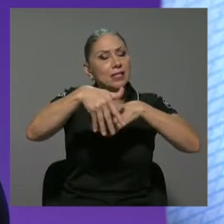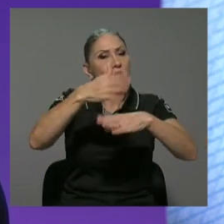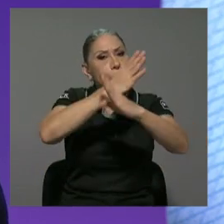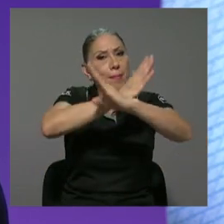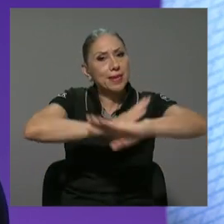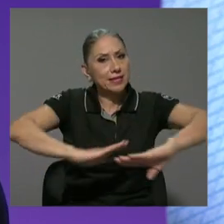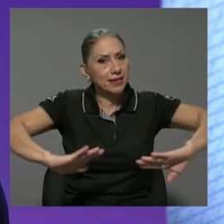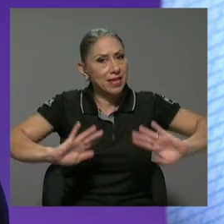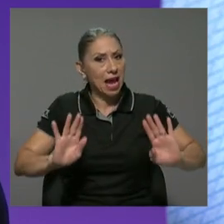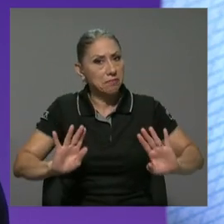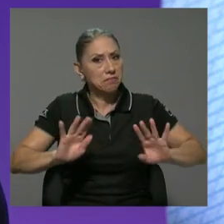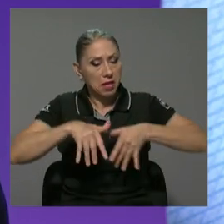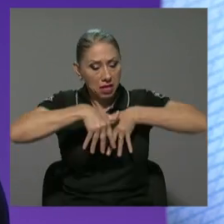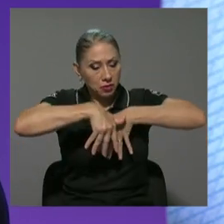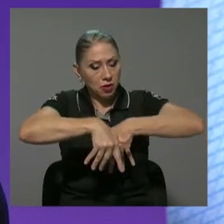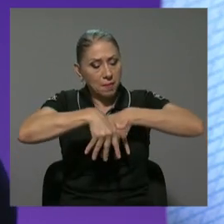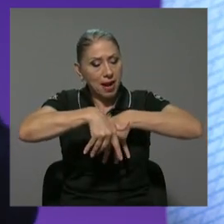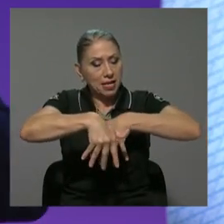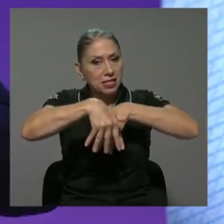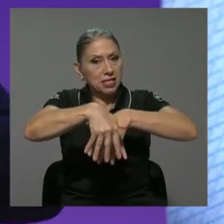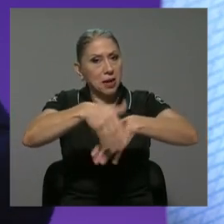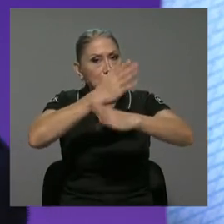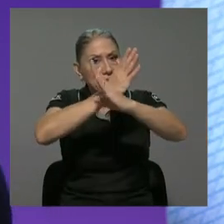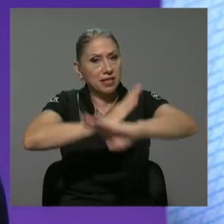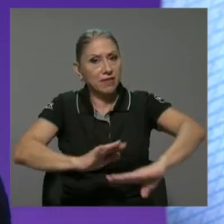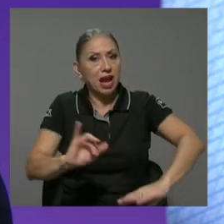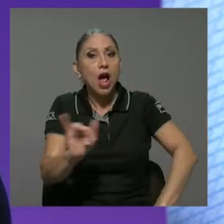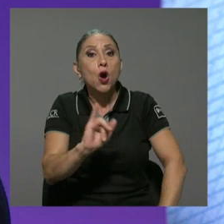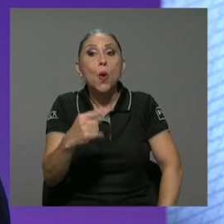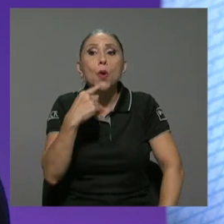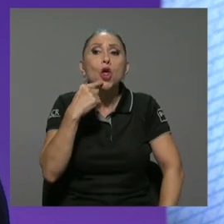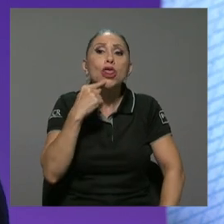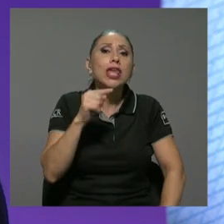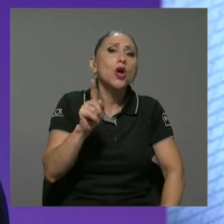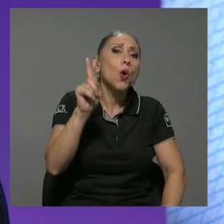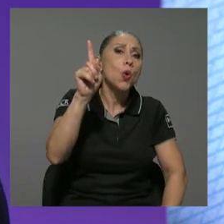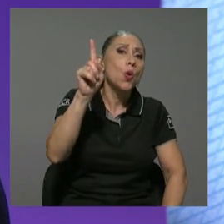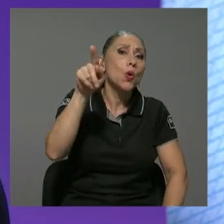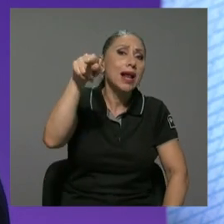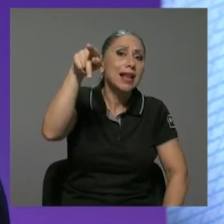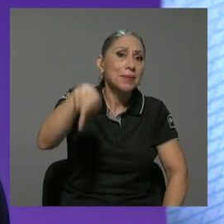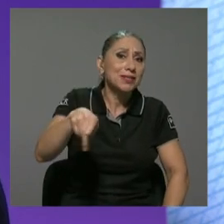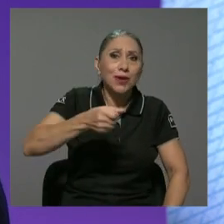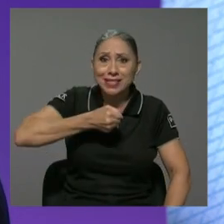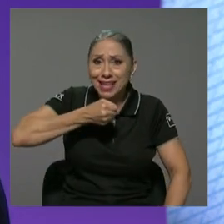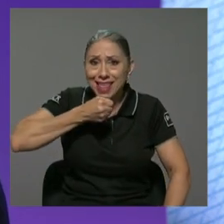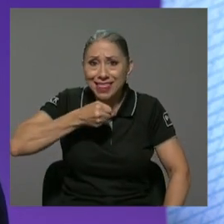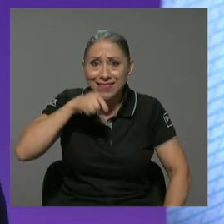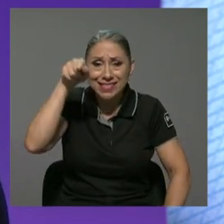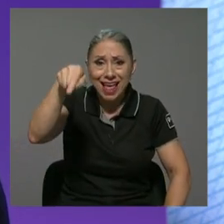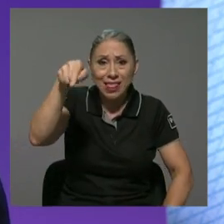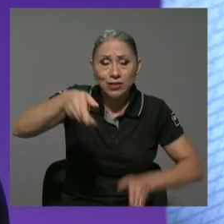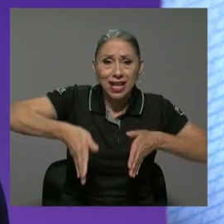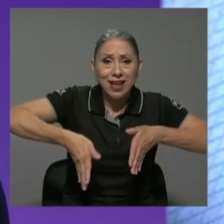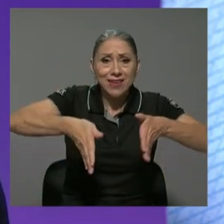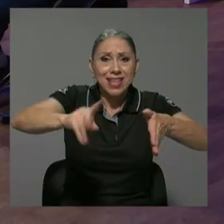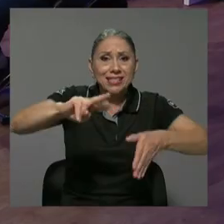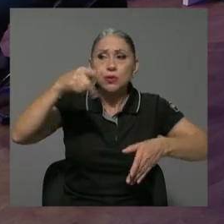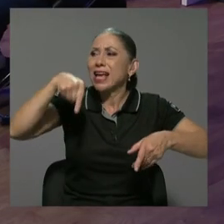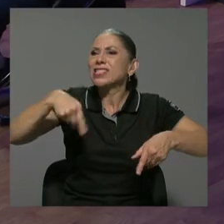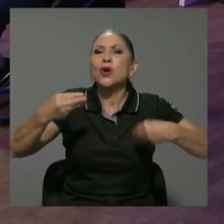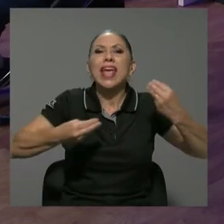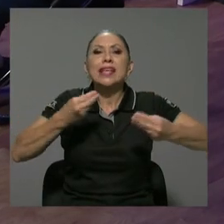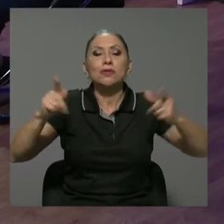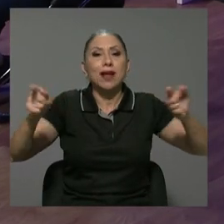marcha pacífica, una marcha, como lo dijo uno de los entrevistados en Avenida Segunda, una fiesta